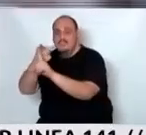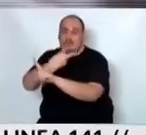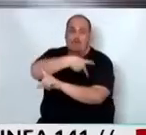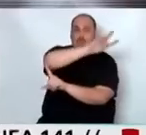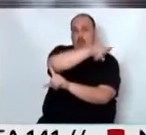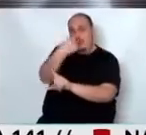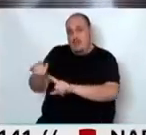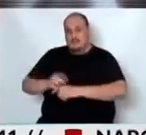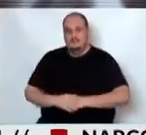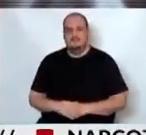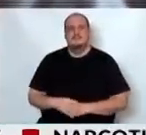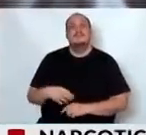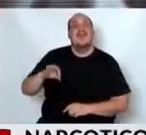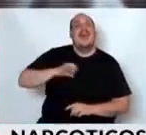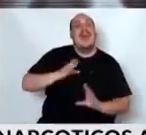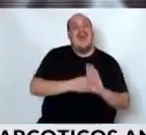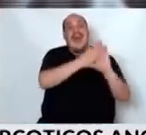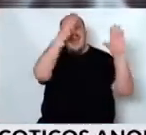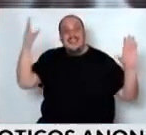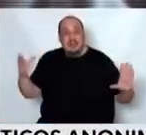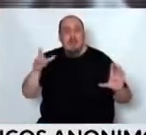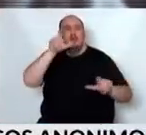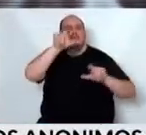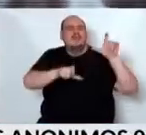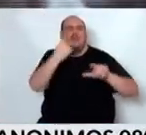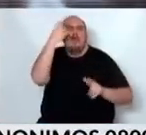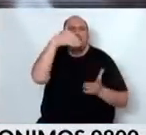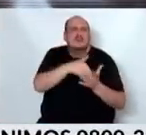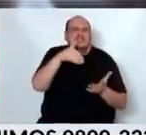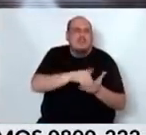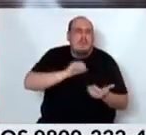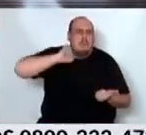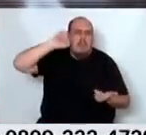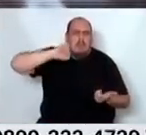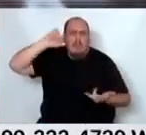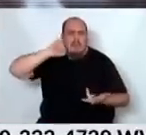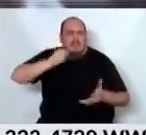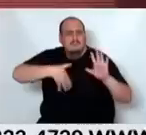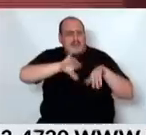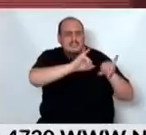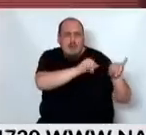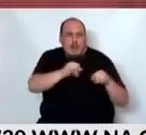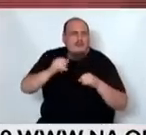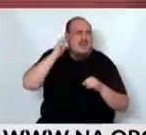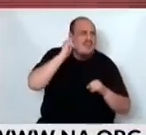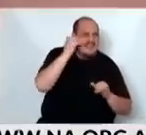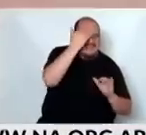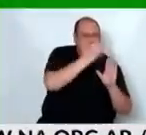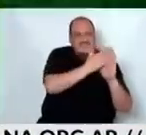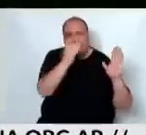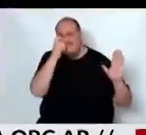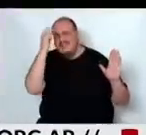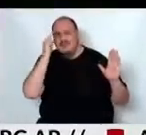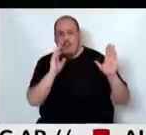año, en todo el mundo, se suicida 1 millón de personas y es la segunda causa de muerte entre jóvenes de entre 15 y 29